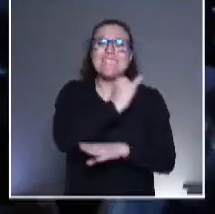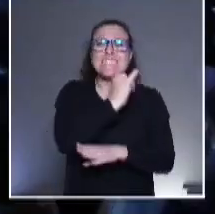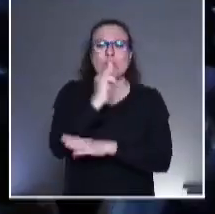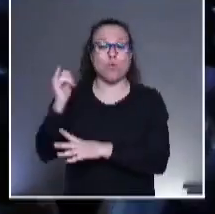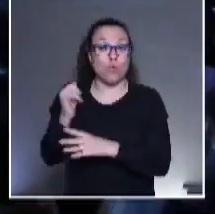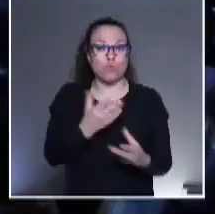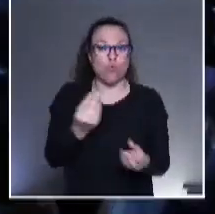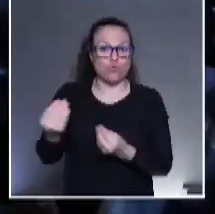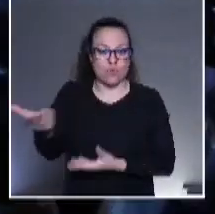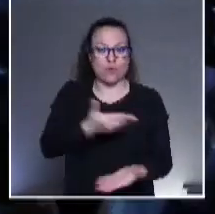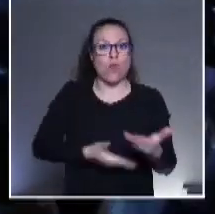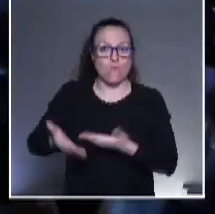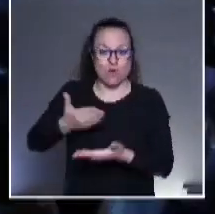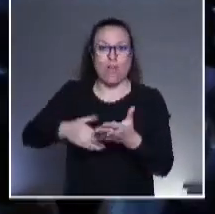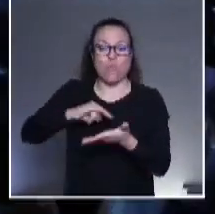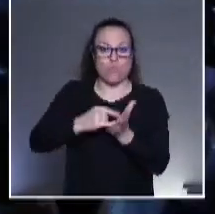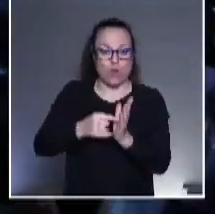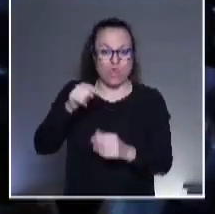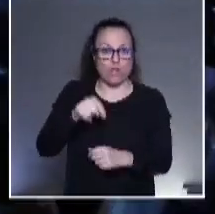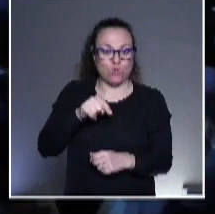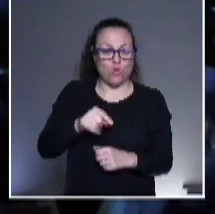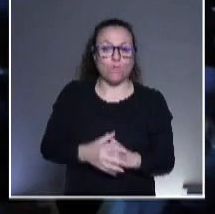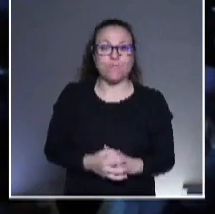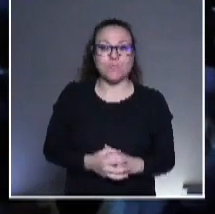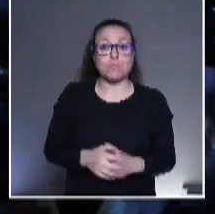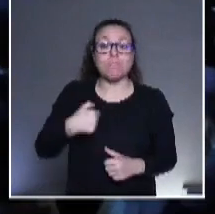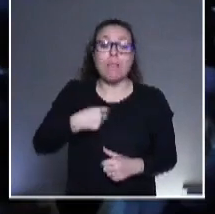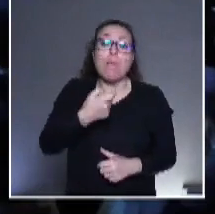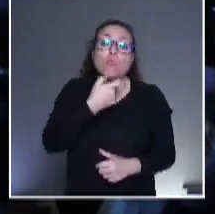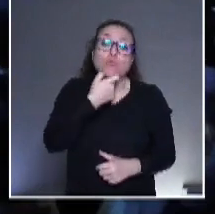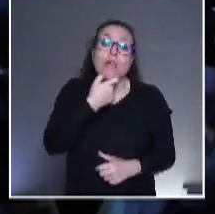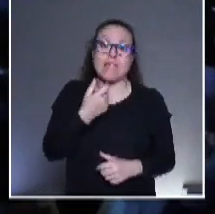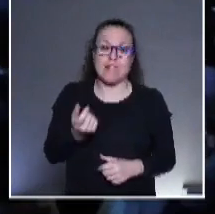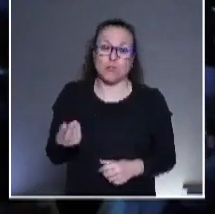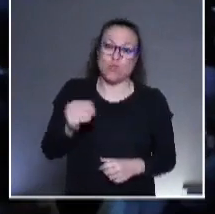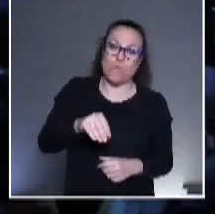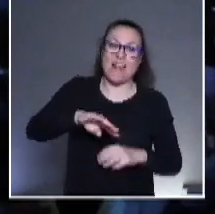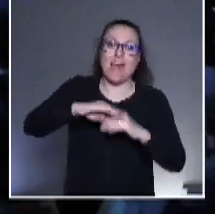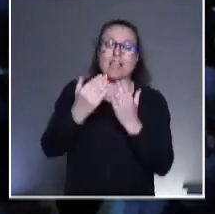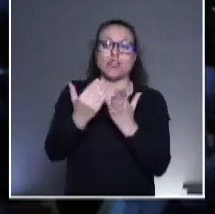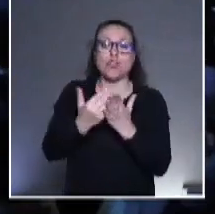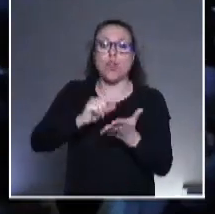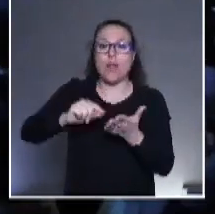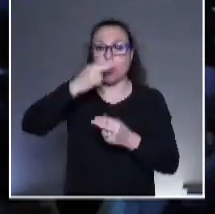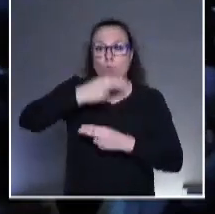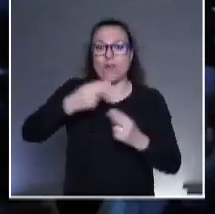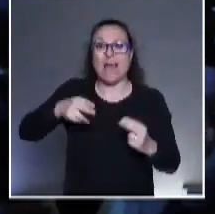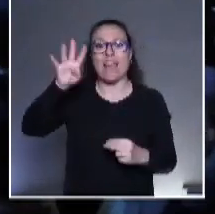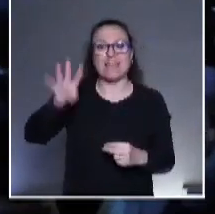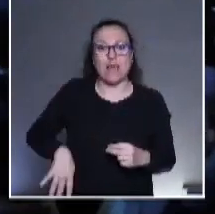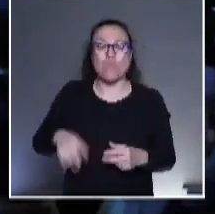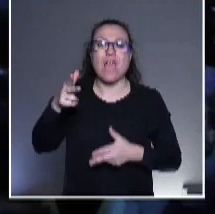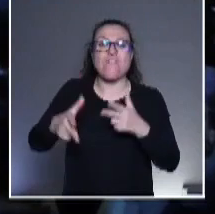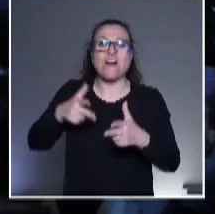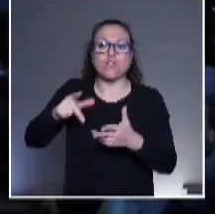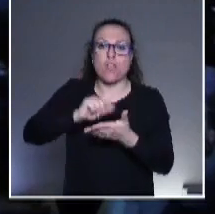instituciones que han colaborado en este proyecto. De hecho, me gustaría sumar también aquí la Escuela de Administración Pública de Cataluña, el Instituto Vasco